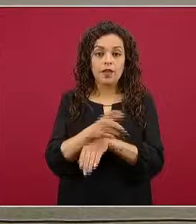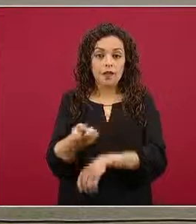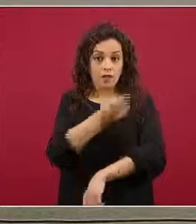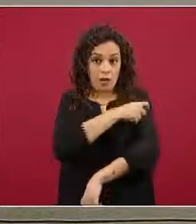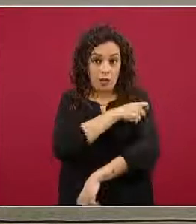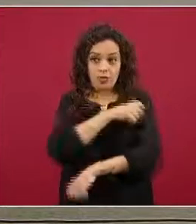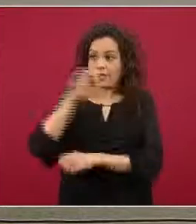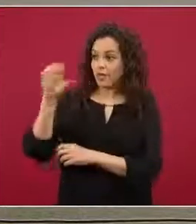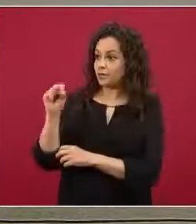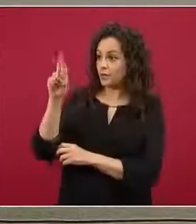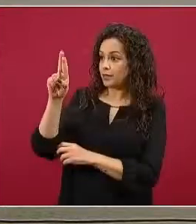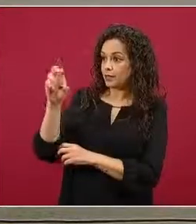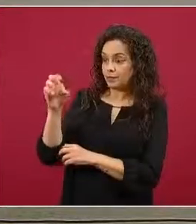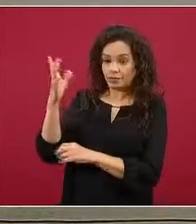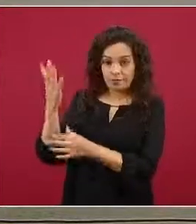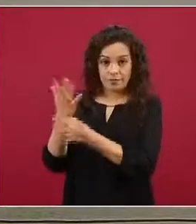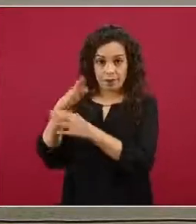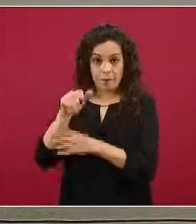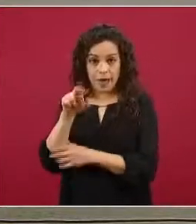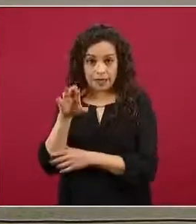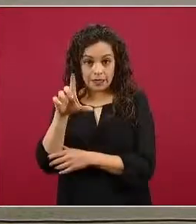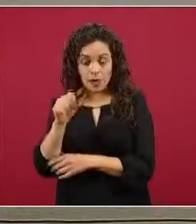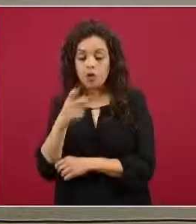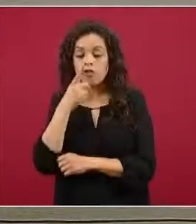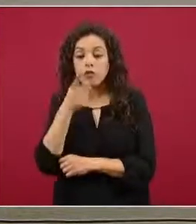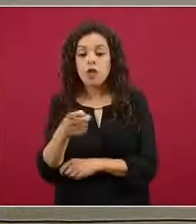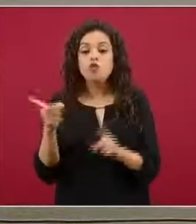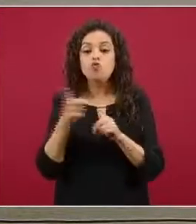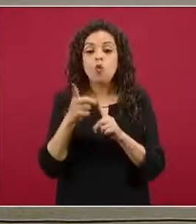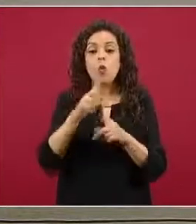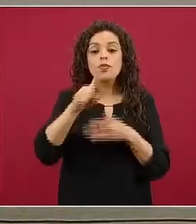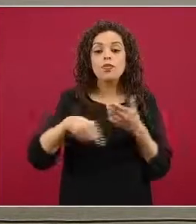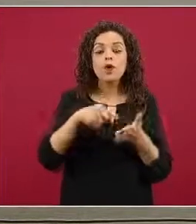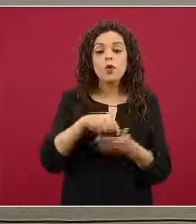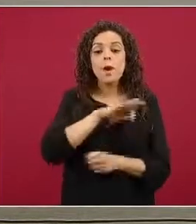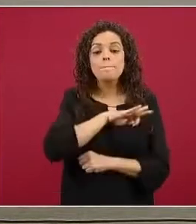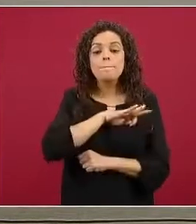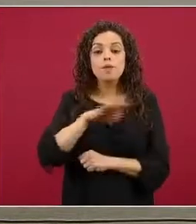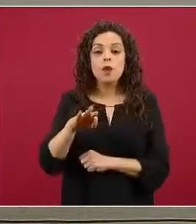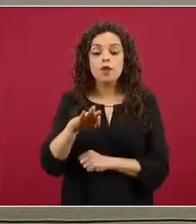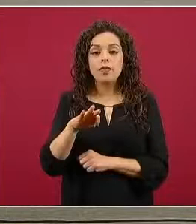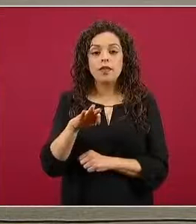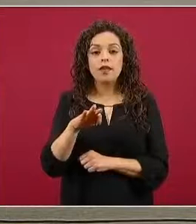informarse sobre en qué lugares se pudiera estar haciendo este tipo de